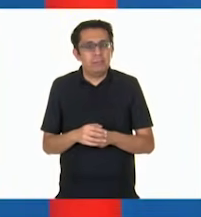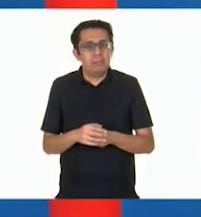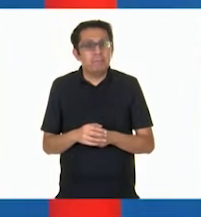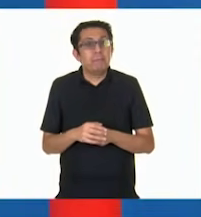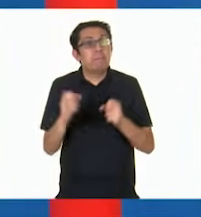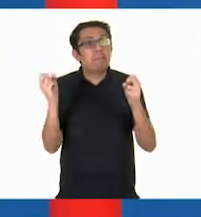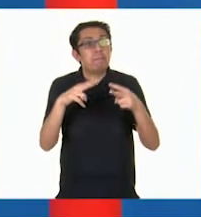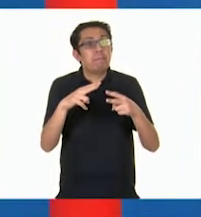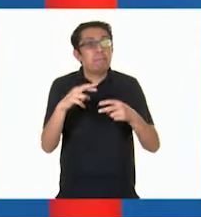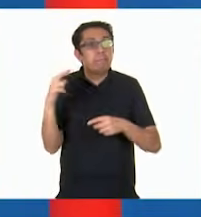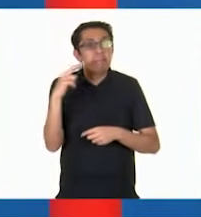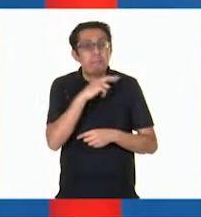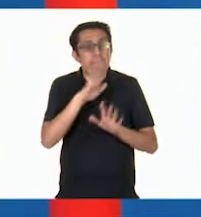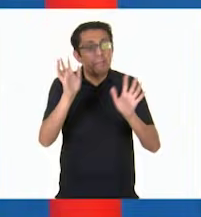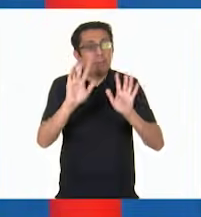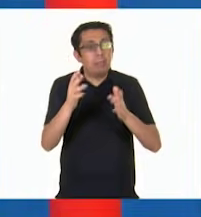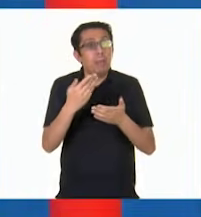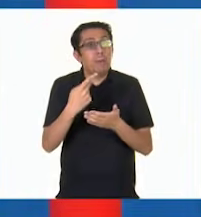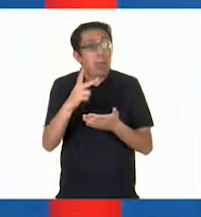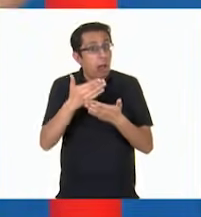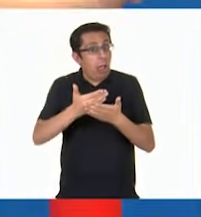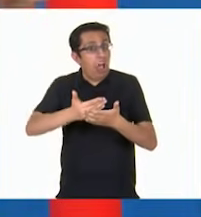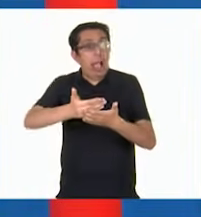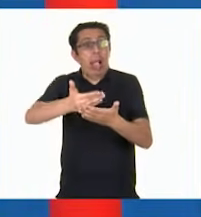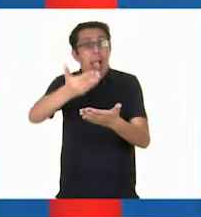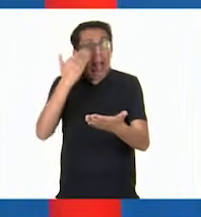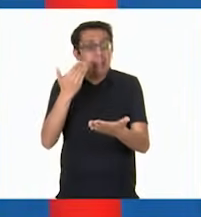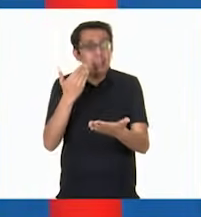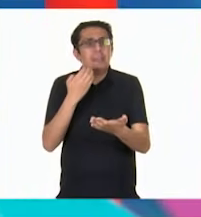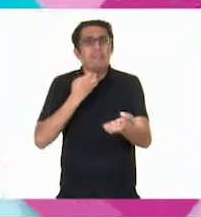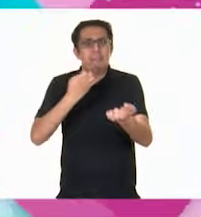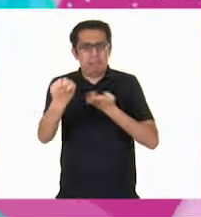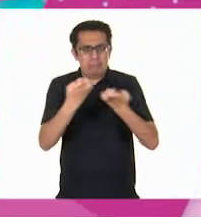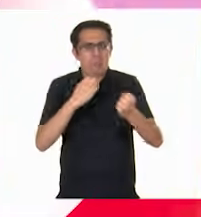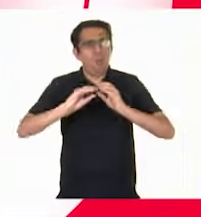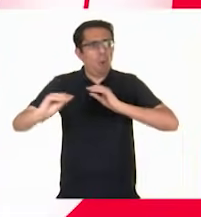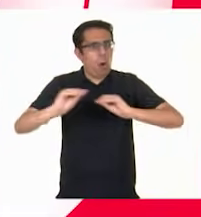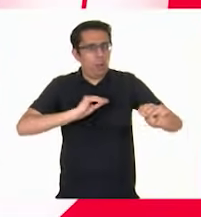Nos vemos en la próxima. Pero antes, vamos a movernos un poco.